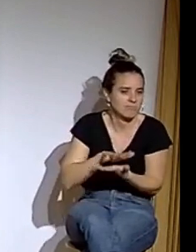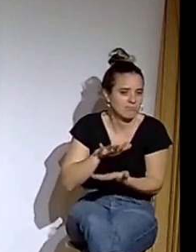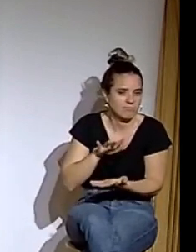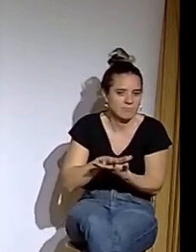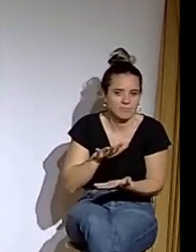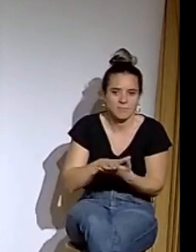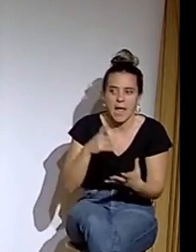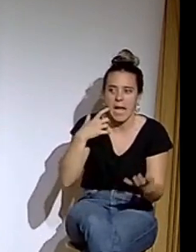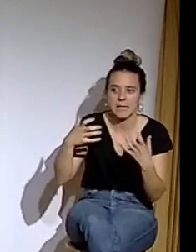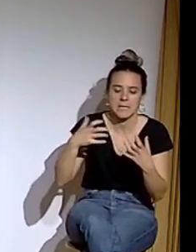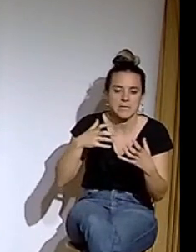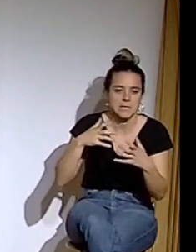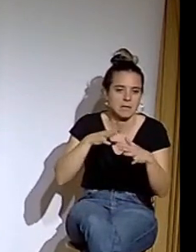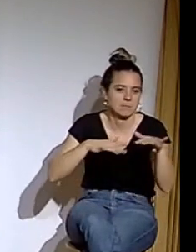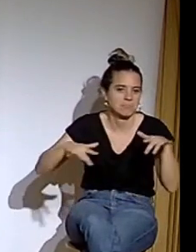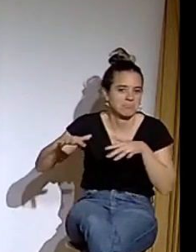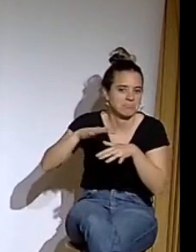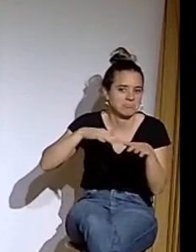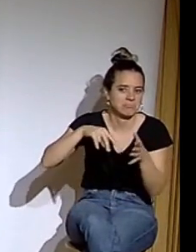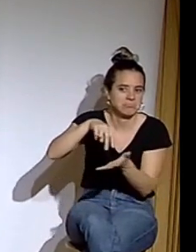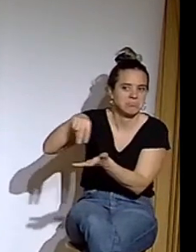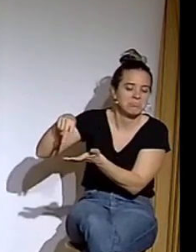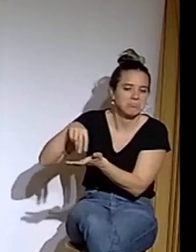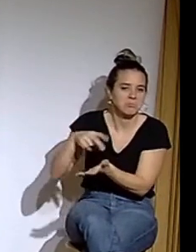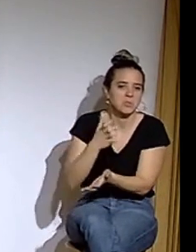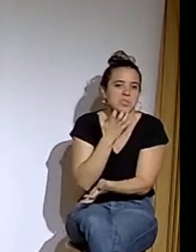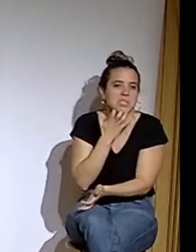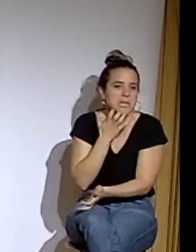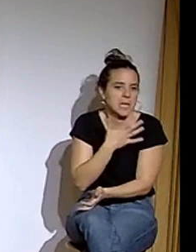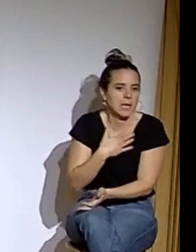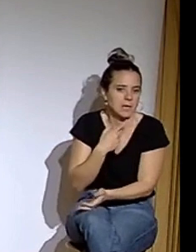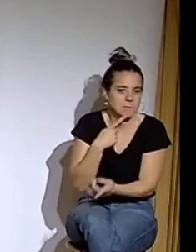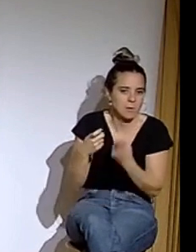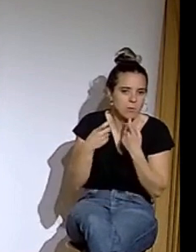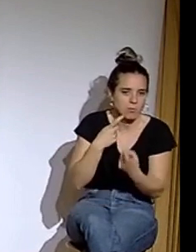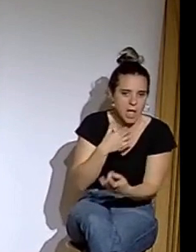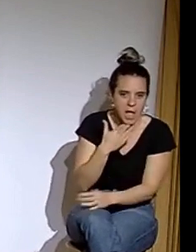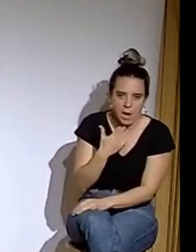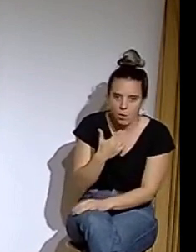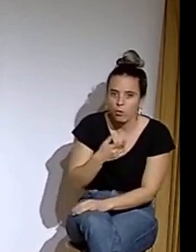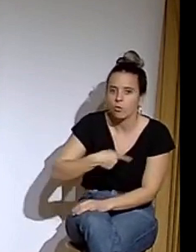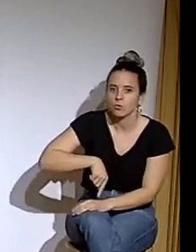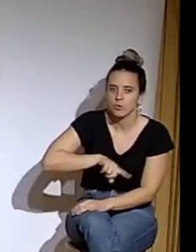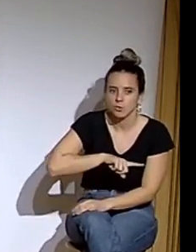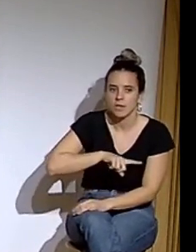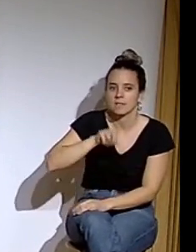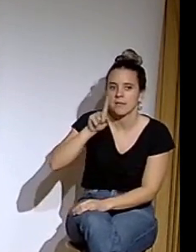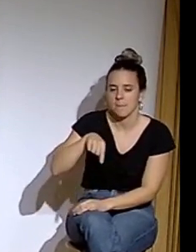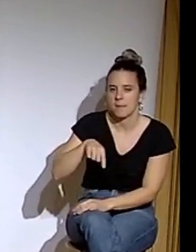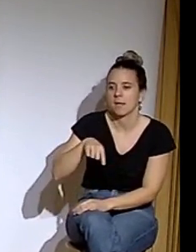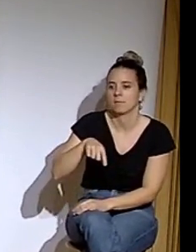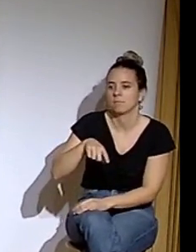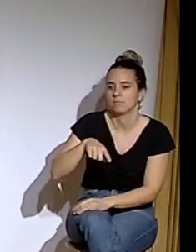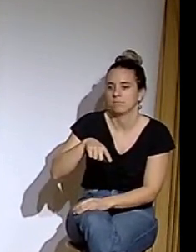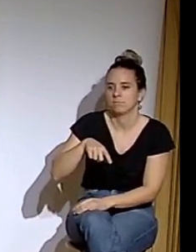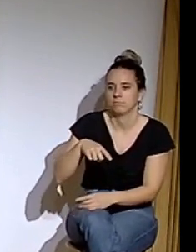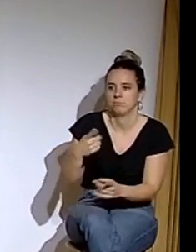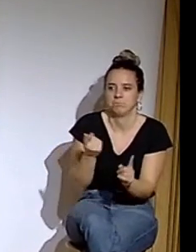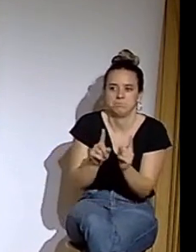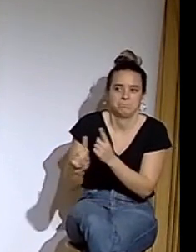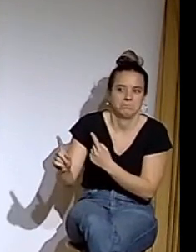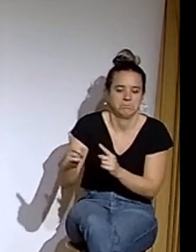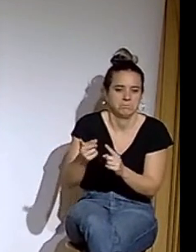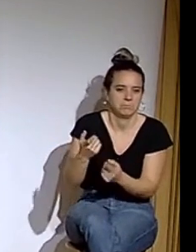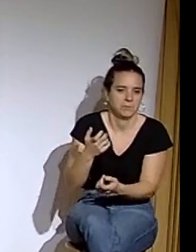artistas van a estar por ahí Supongo un ratillo por si queréis hacerles alguna pregunta Nosotros también estaremos por ahí abajo y también os podéis